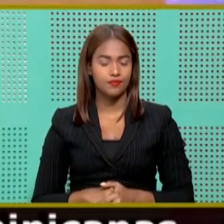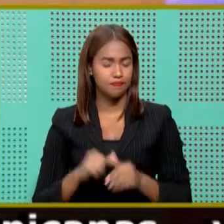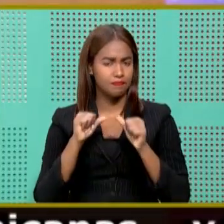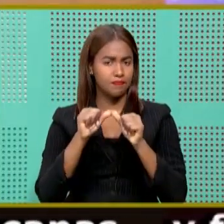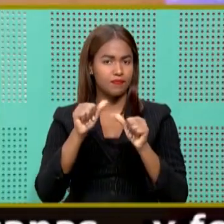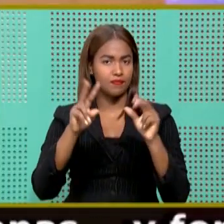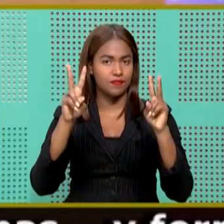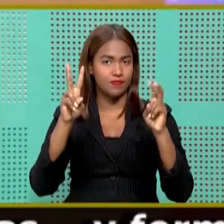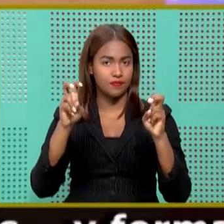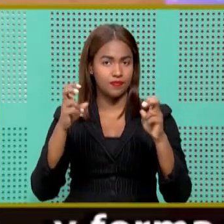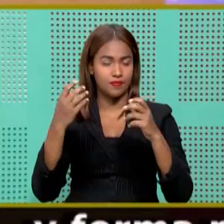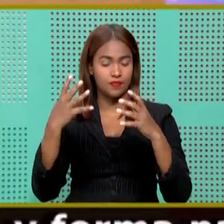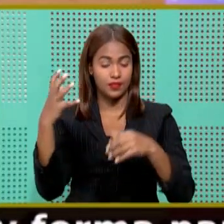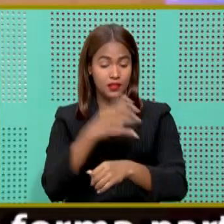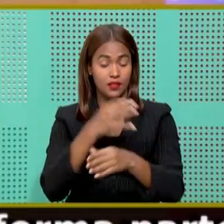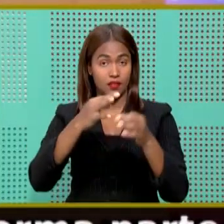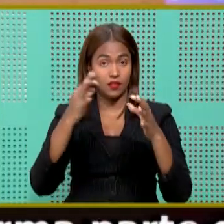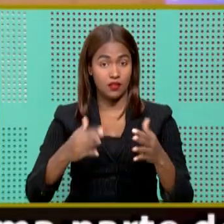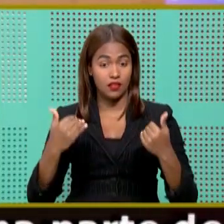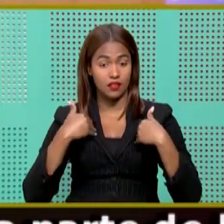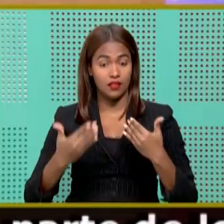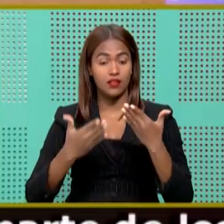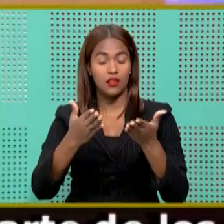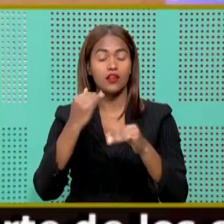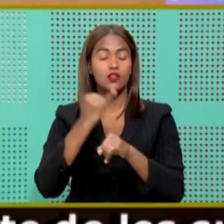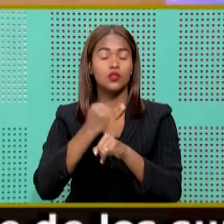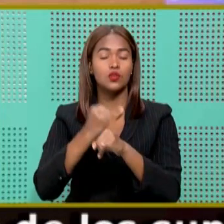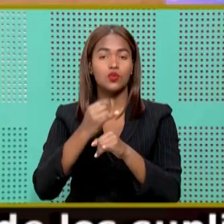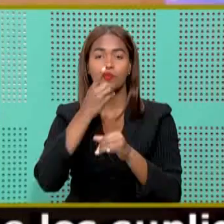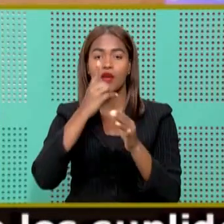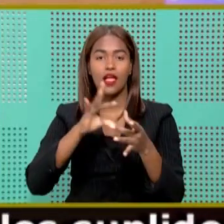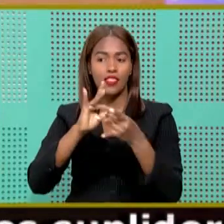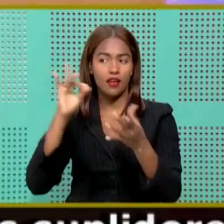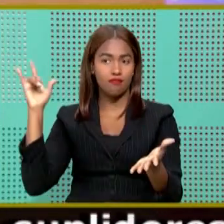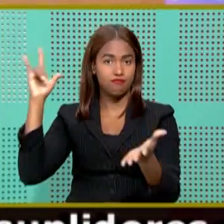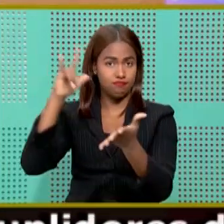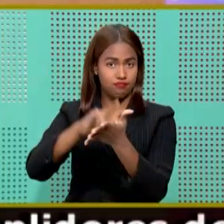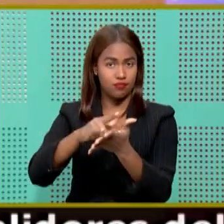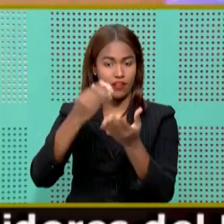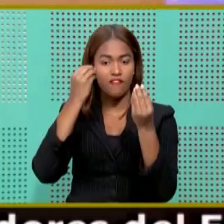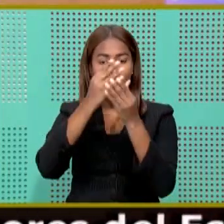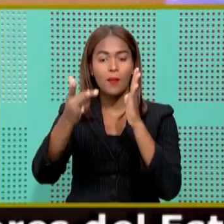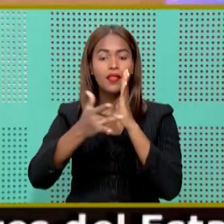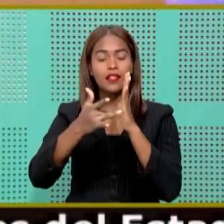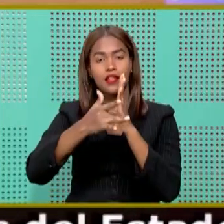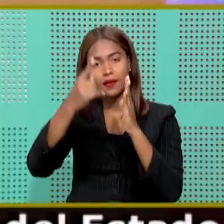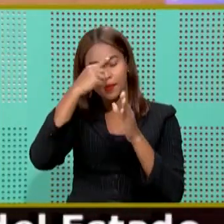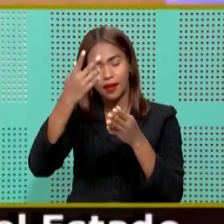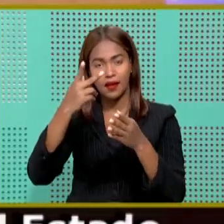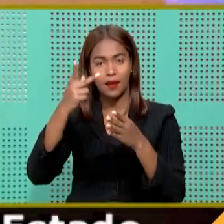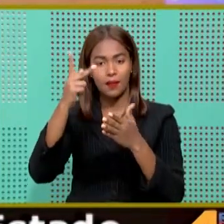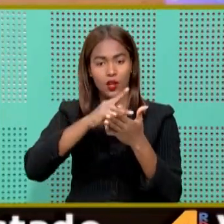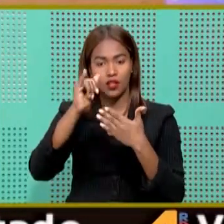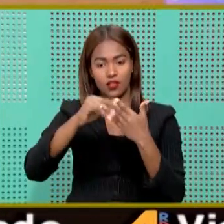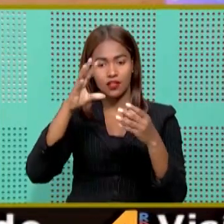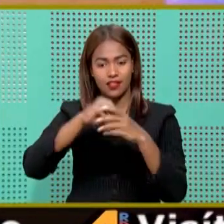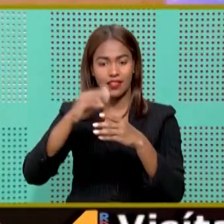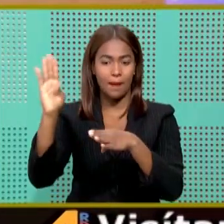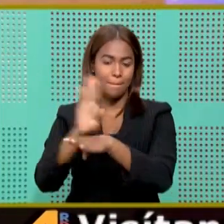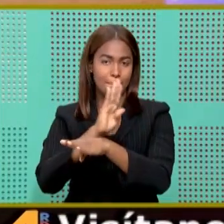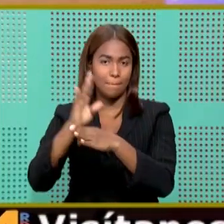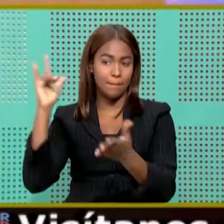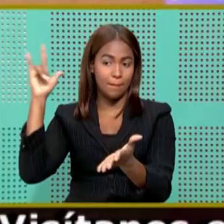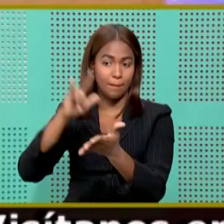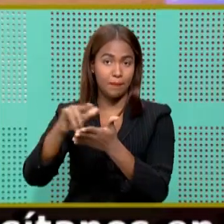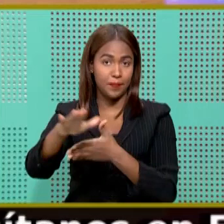Continuando con el tema, el Poder Ejecutivo solicitó al Instituto Dominicano de Aviación Civil un informe técnico sobre el proyecto del Aeropuerto Internacional de Bávaro. Contamos